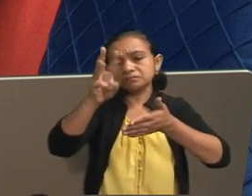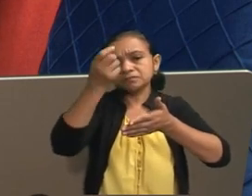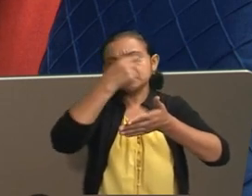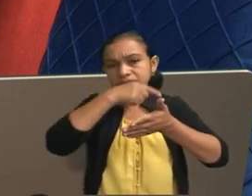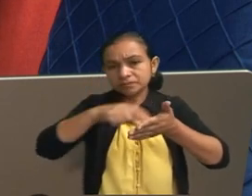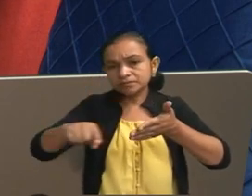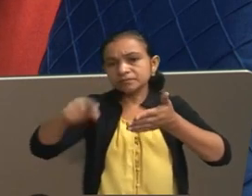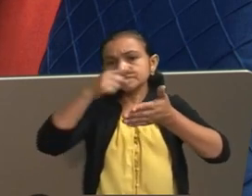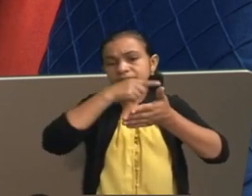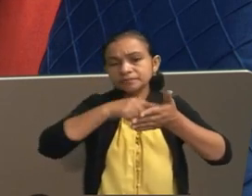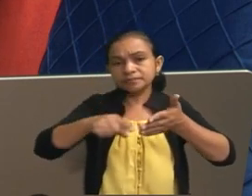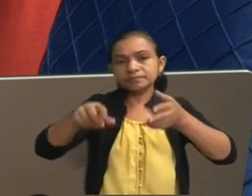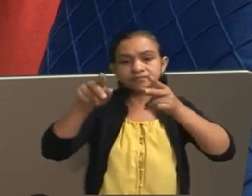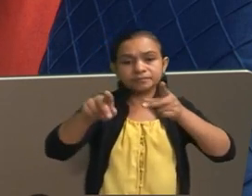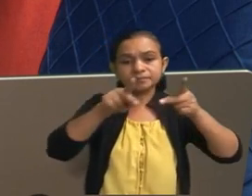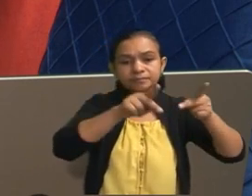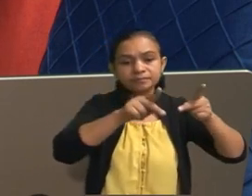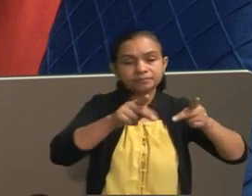problemas